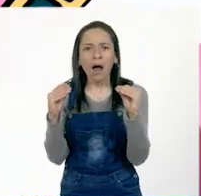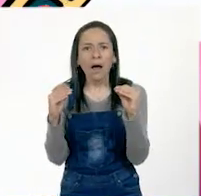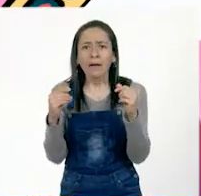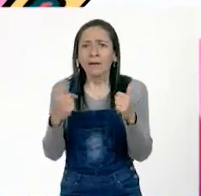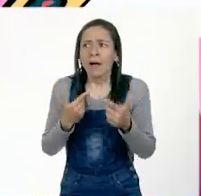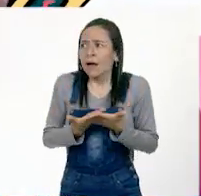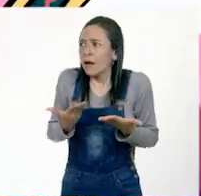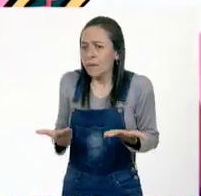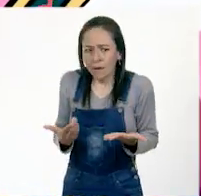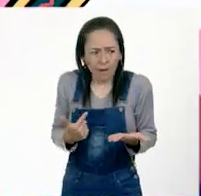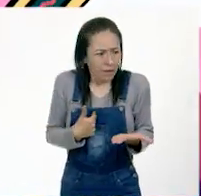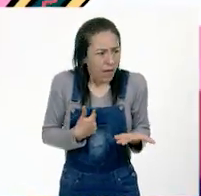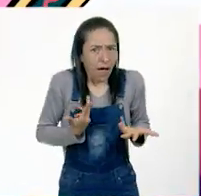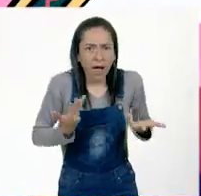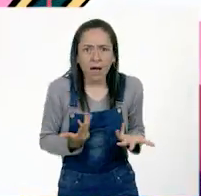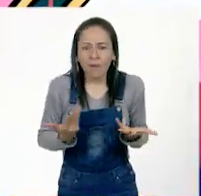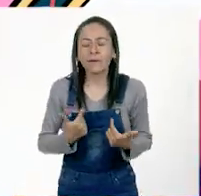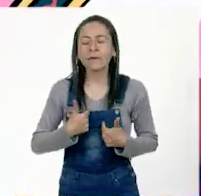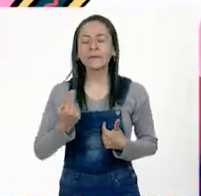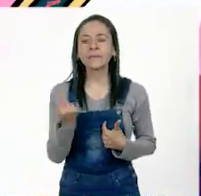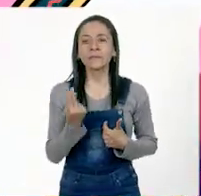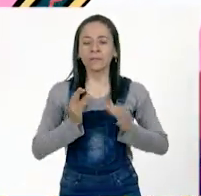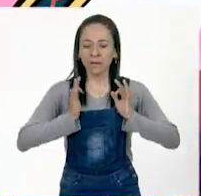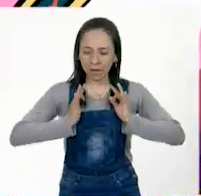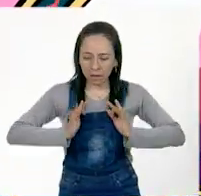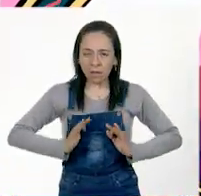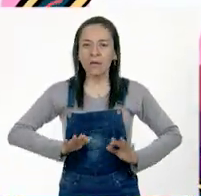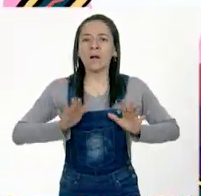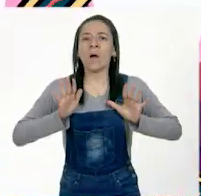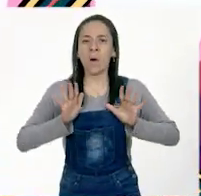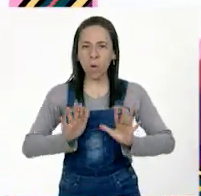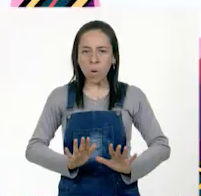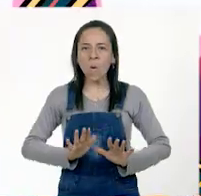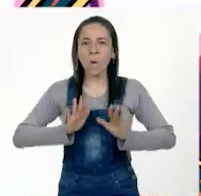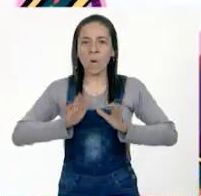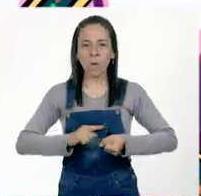debo mantener la calma y seguir transmitiendo.